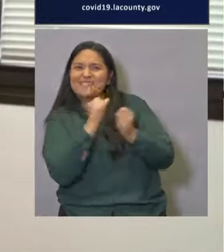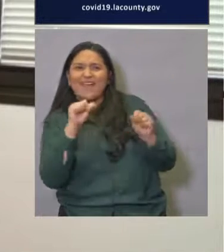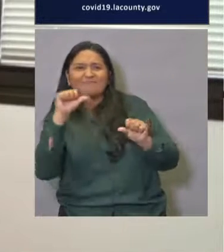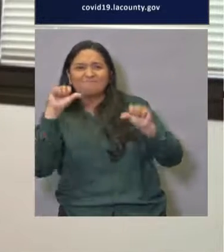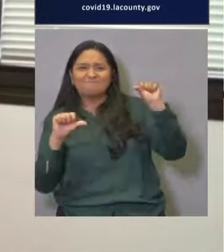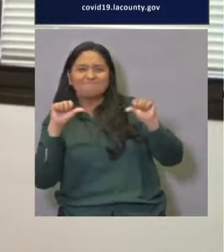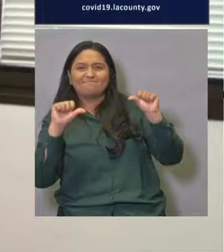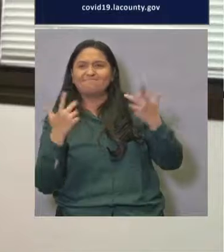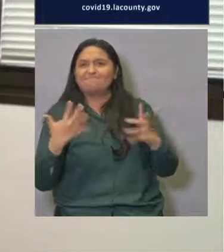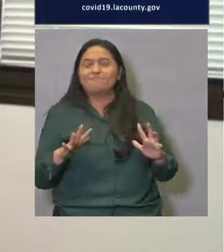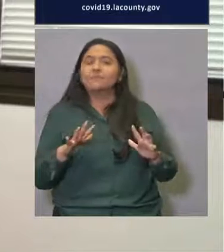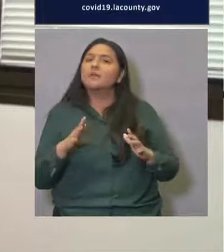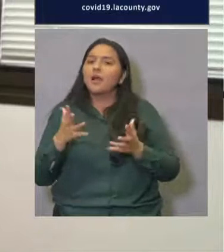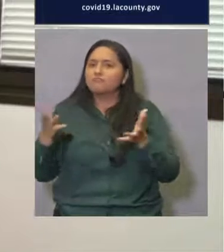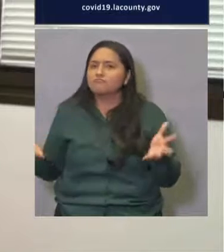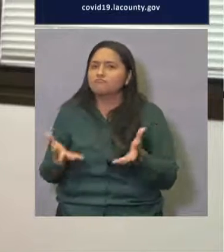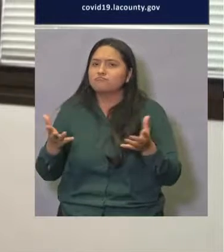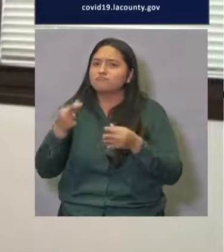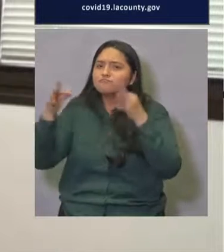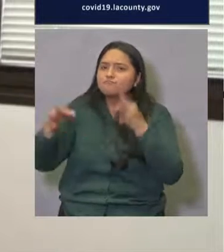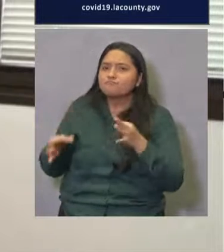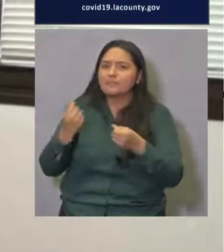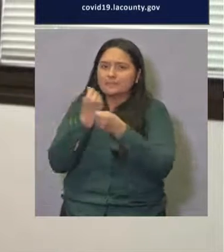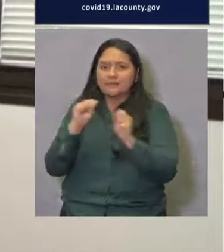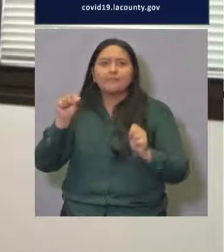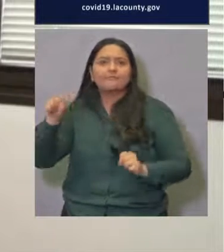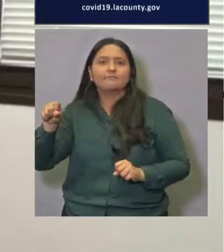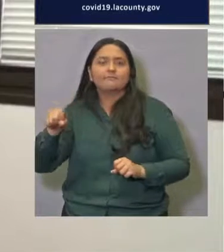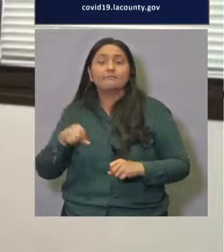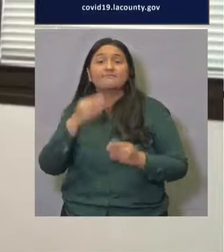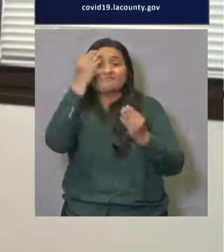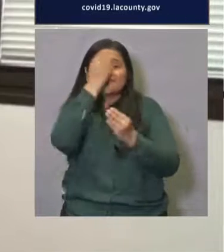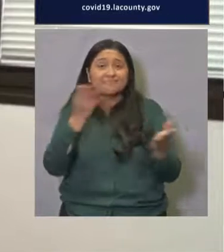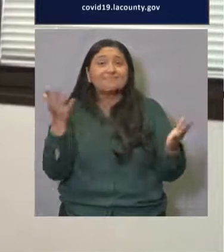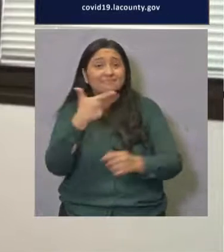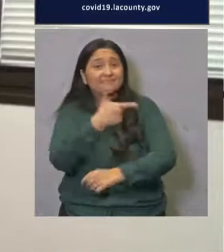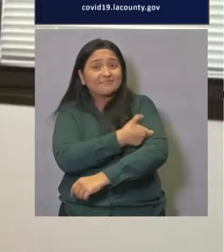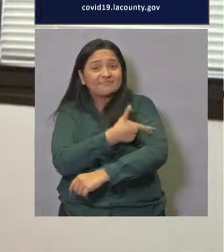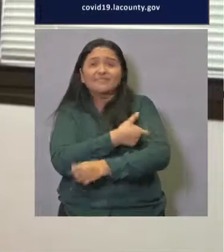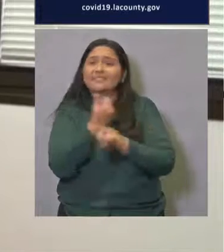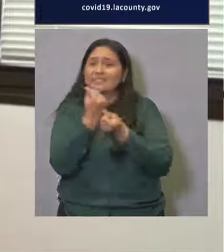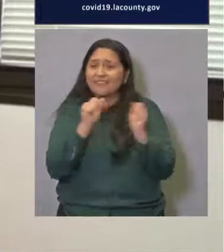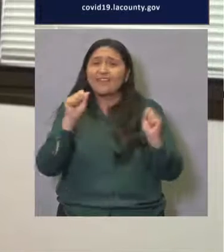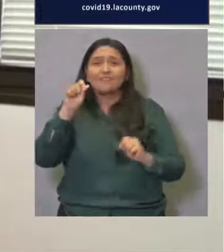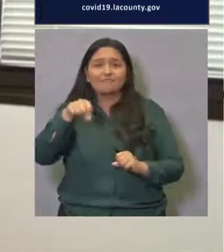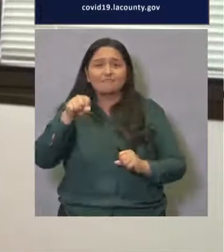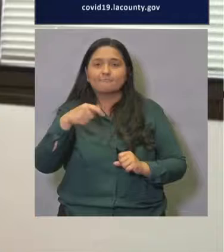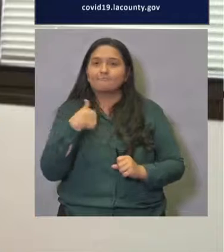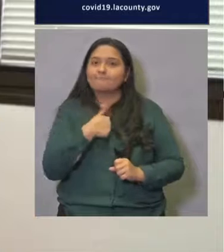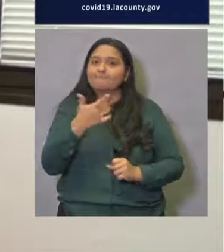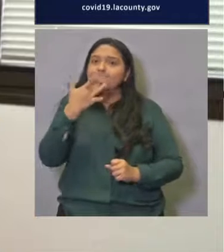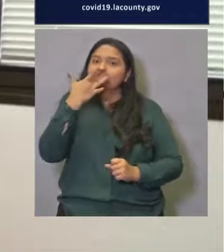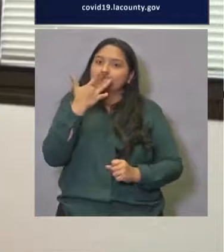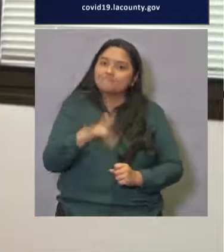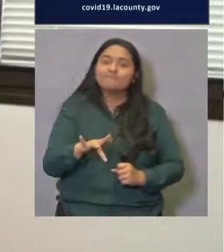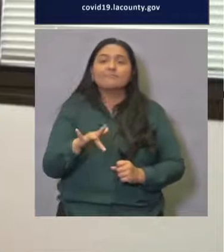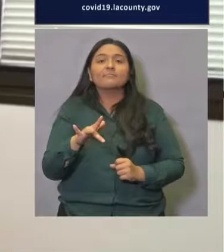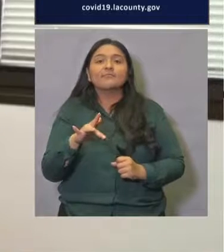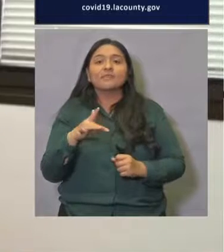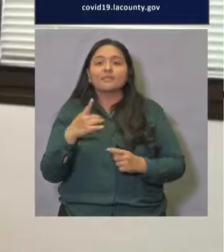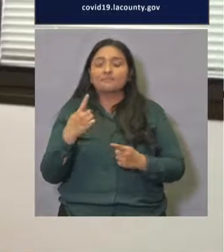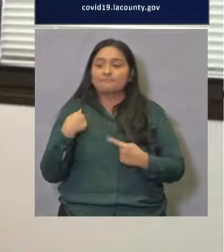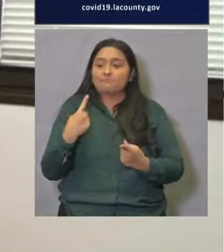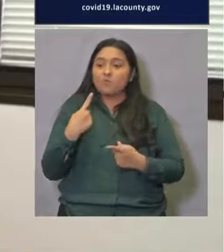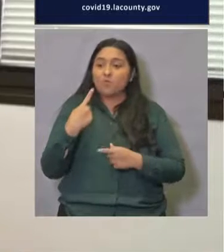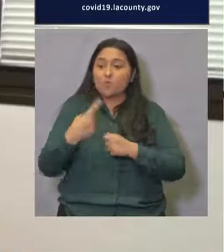demoren vacunarse. Les aseguramos que estas vacunas son seguras. Somos afortunados de que en tan solo un año